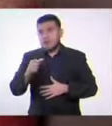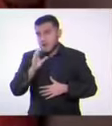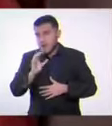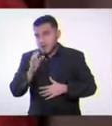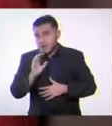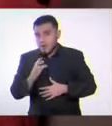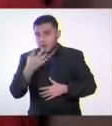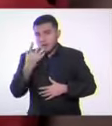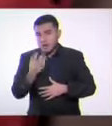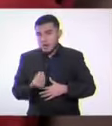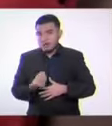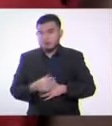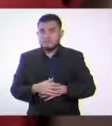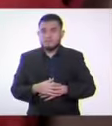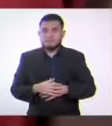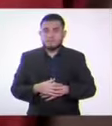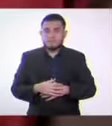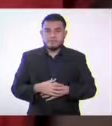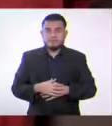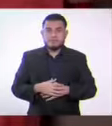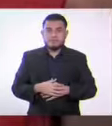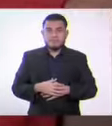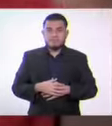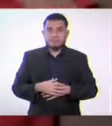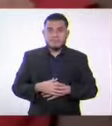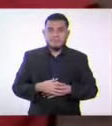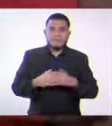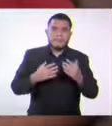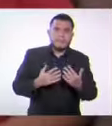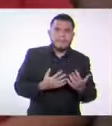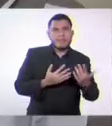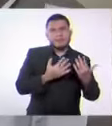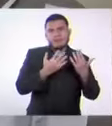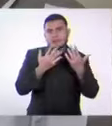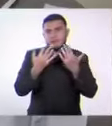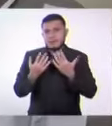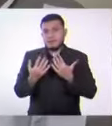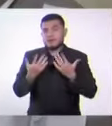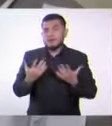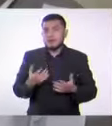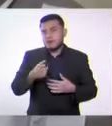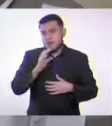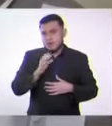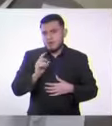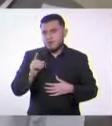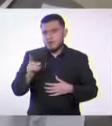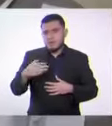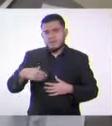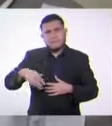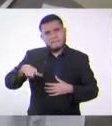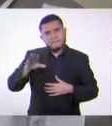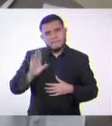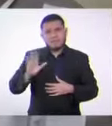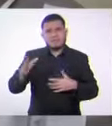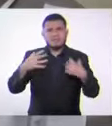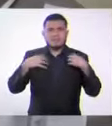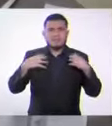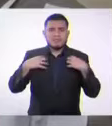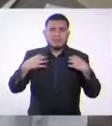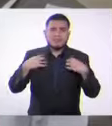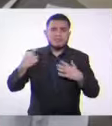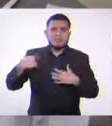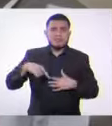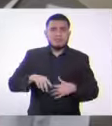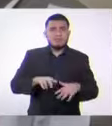día, consumiendo a lo largo de su vida más de 75,000 litros de